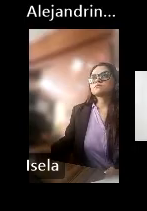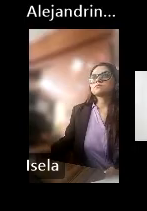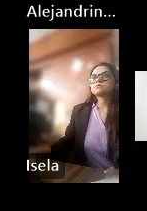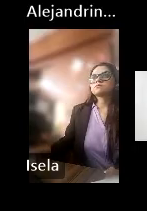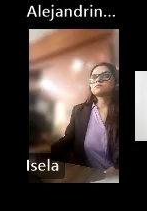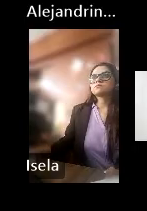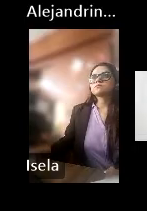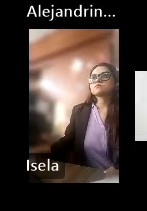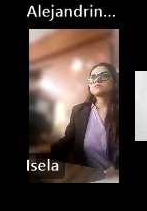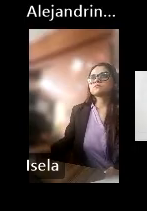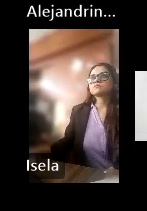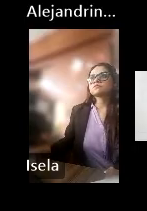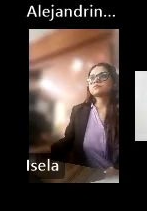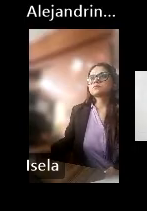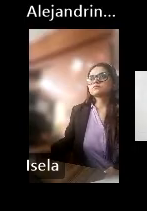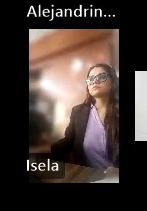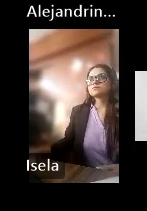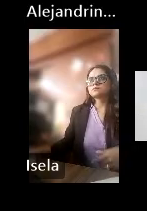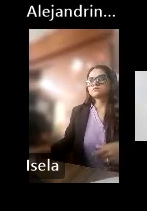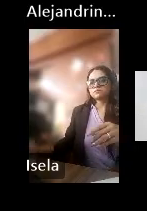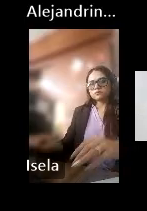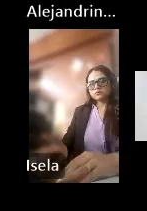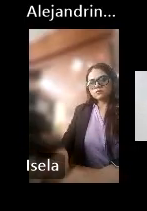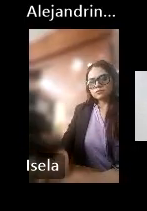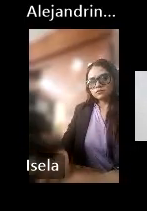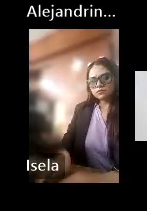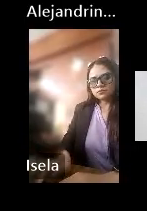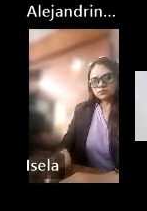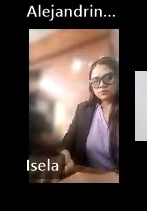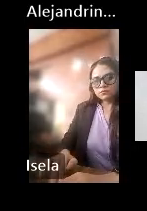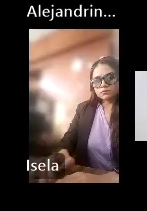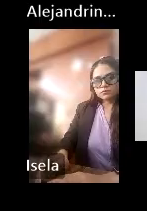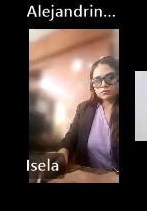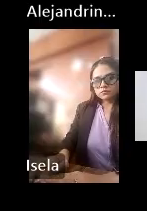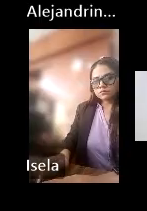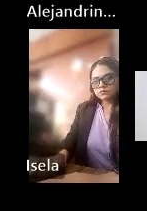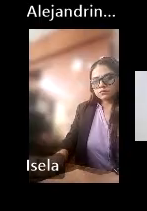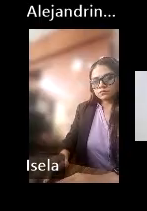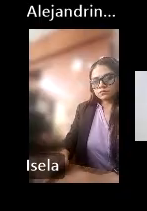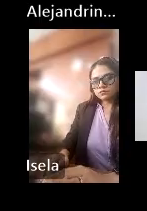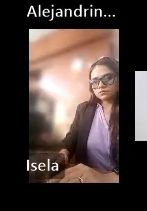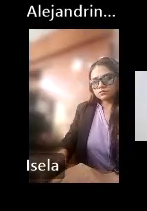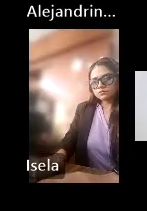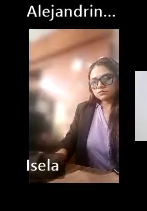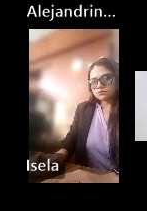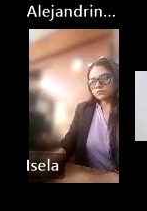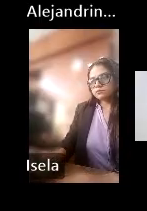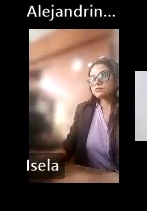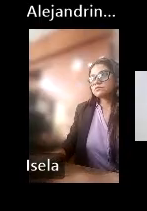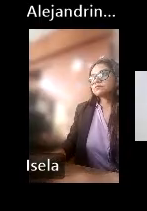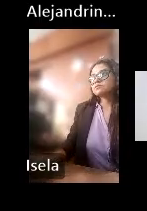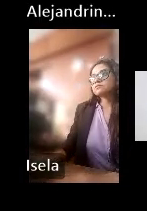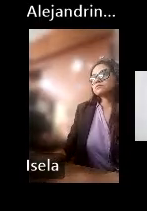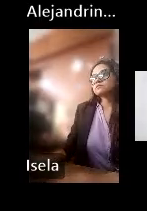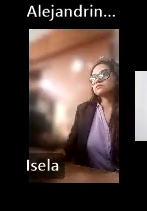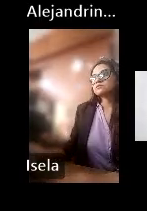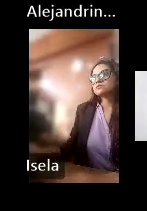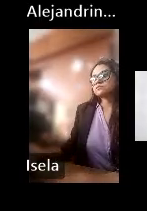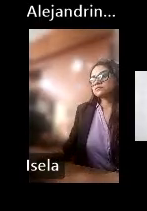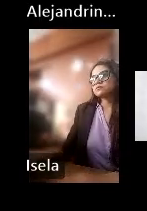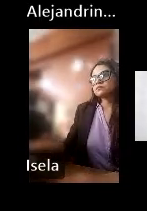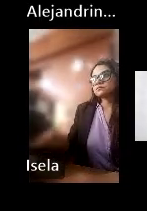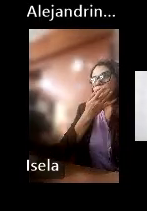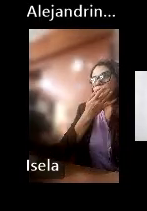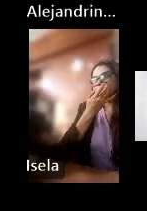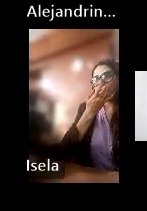porque échale ganas, ¿no? O ya está exagerando, o sabes qué, dale un medicamento para que deje de llorar porque ya está como muy intensa